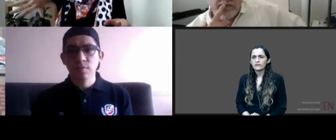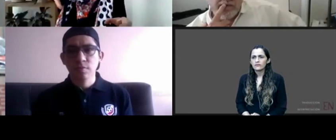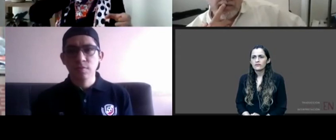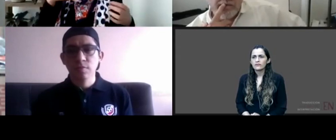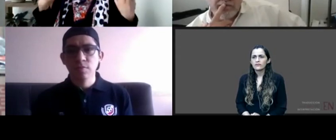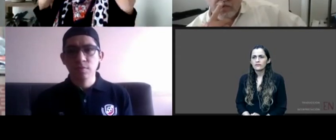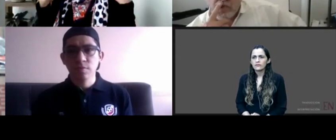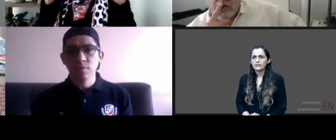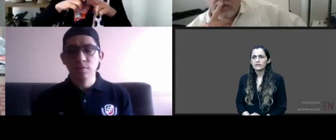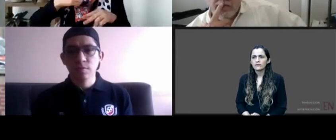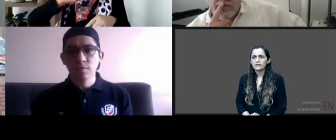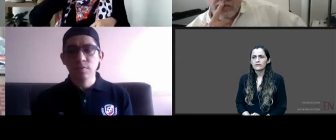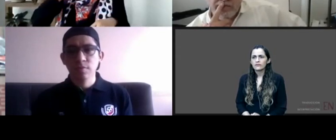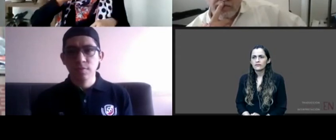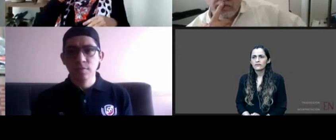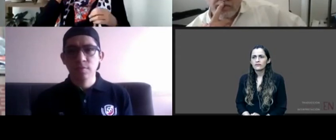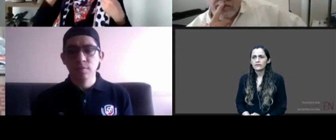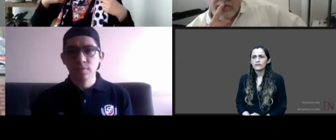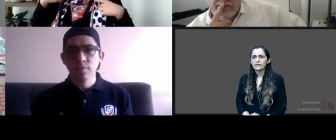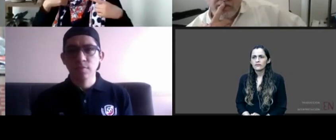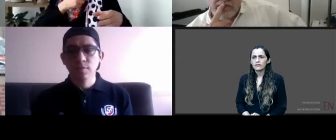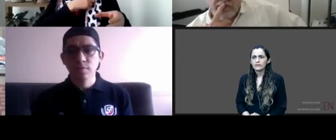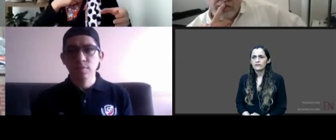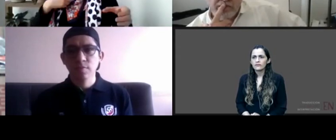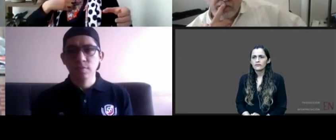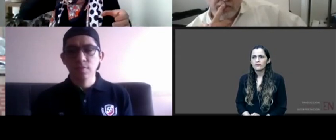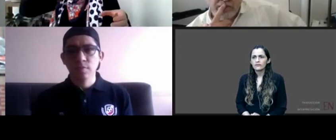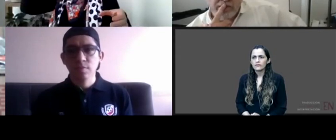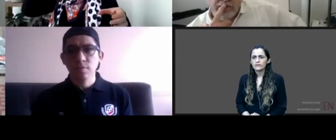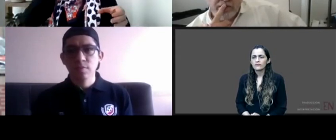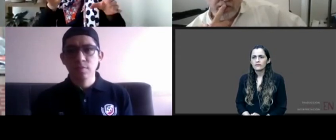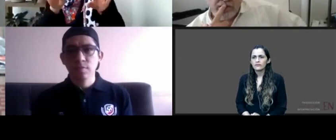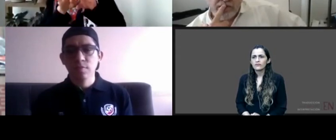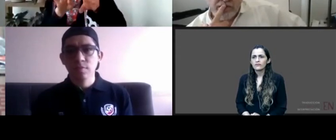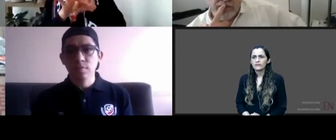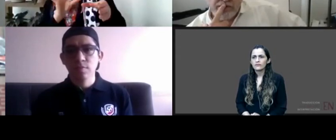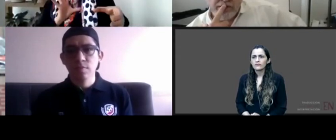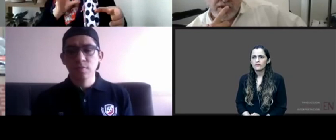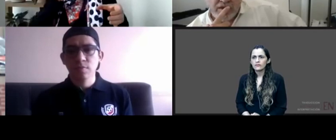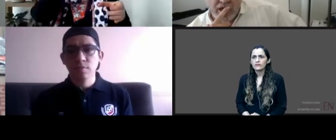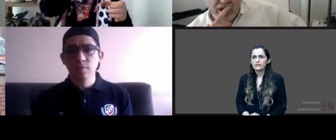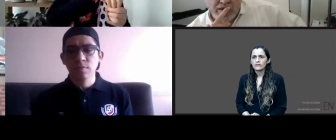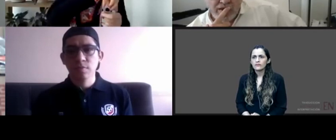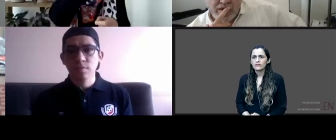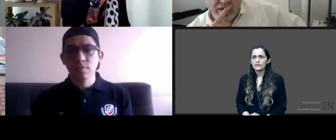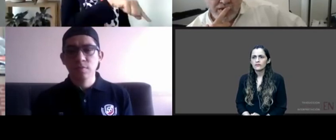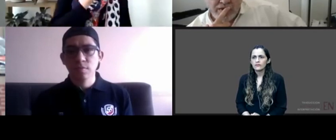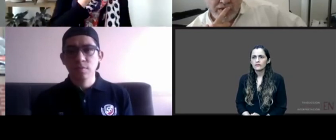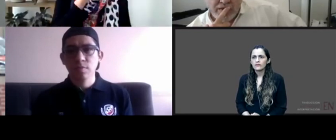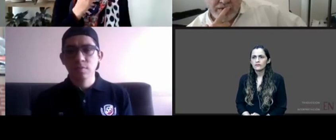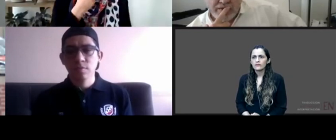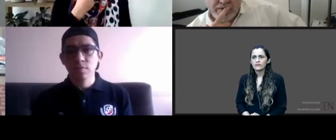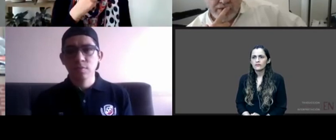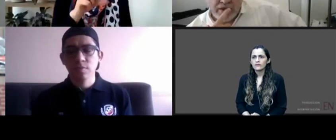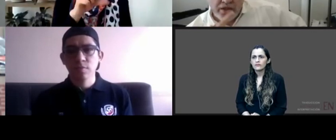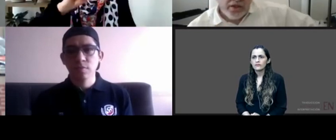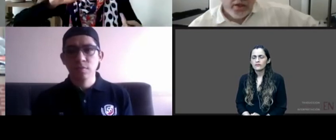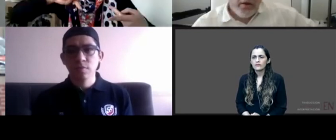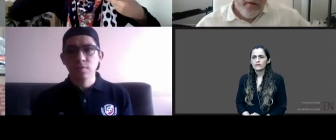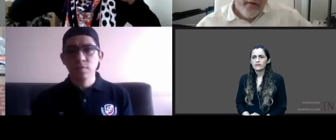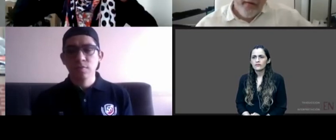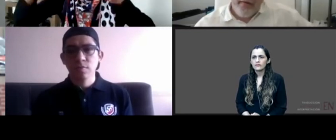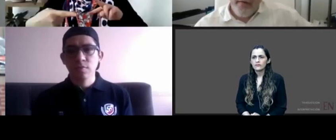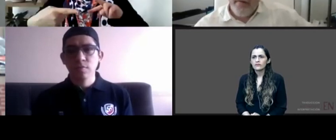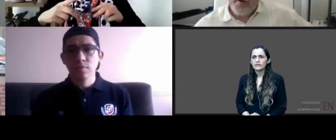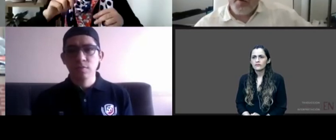derecho a la educación debería también de adecuarse a que debería darse con su lengua. Y cómo también